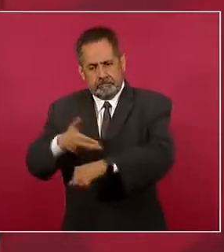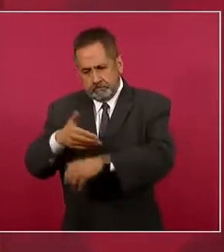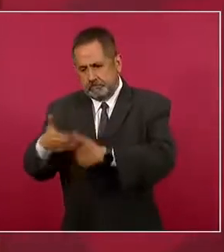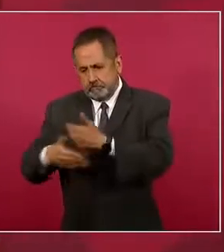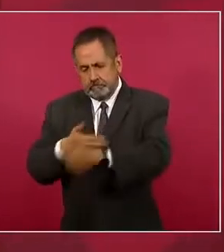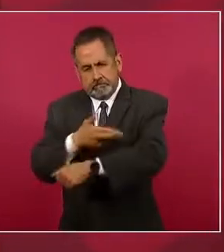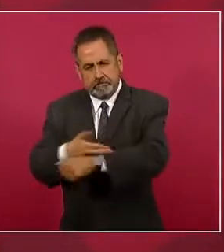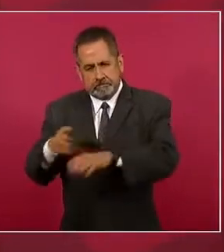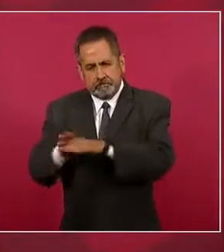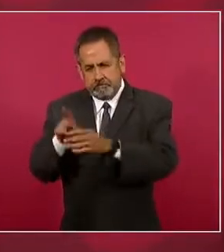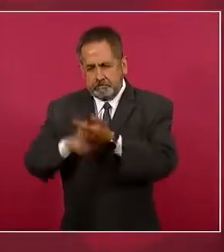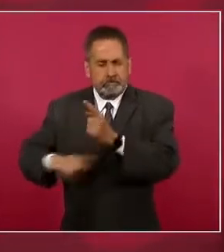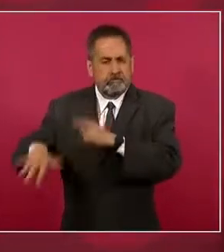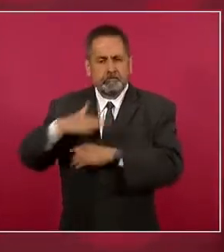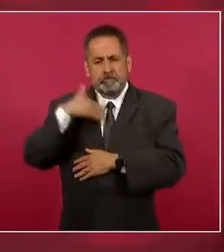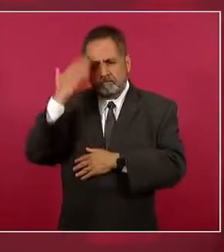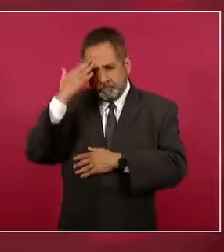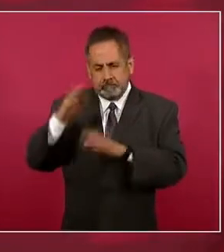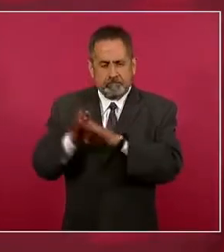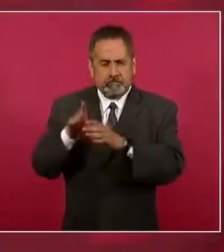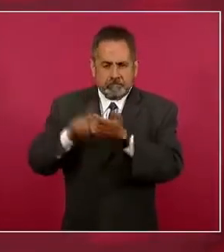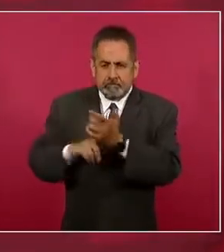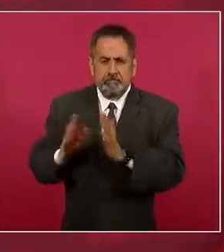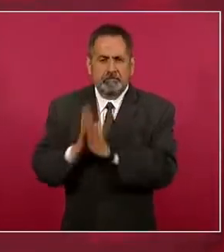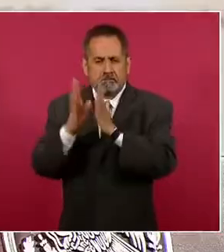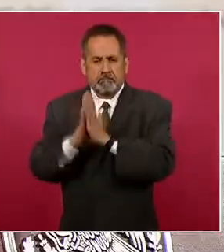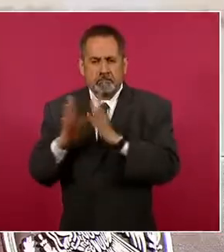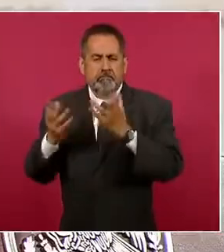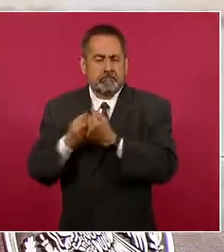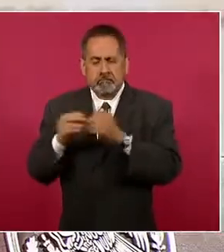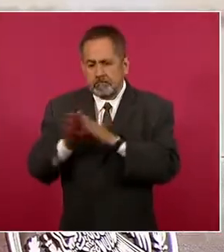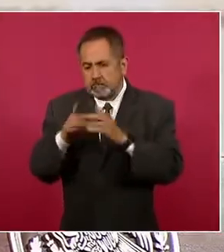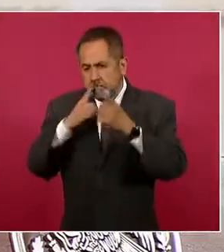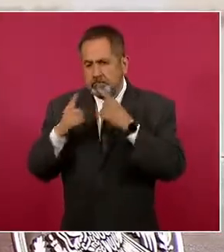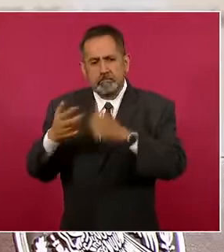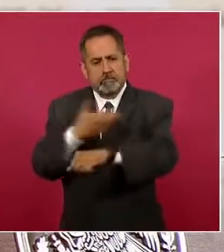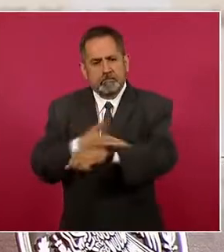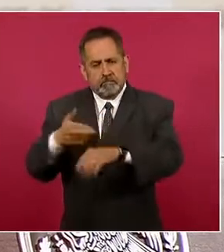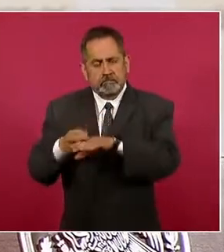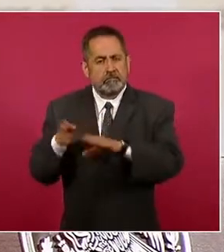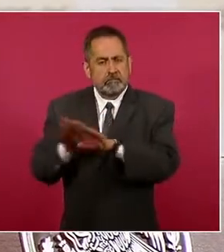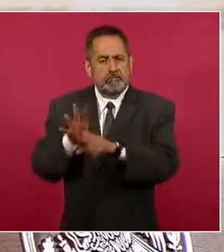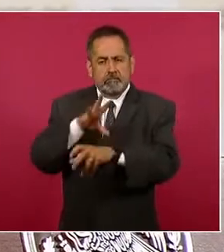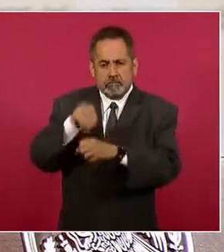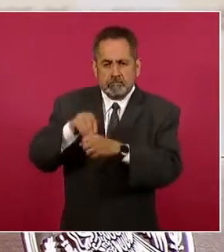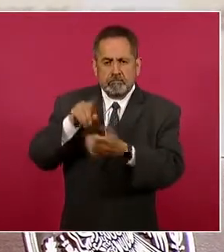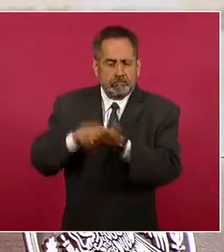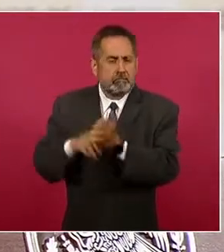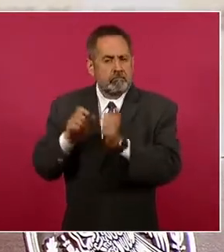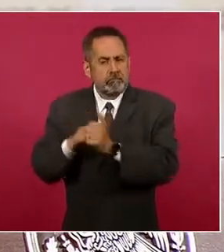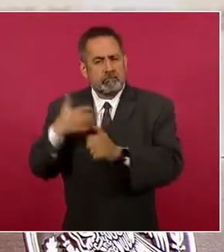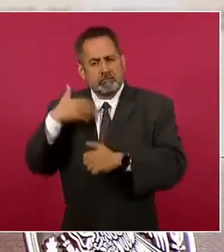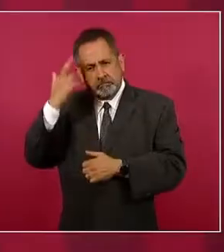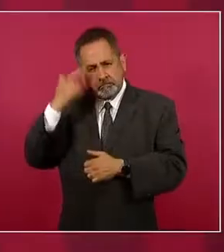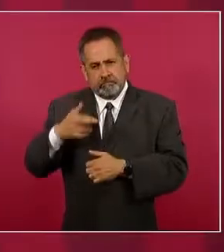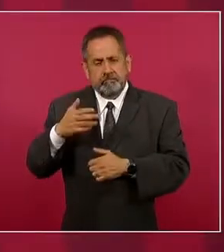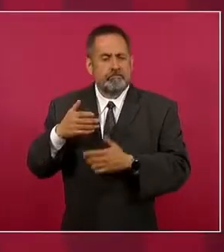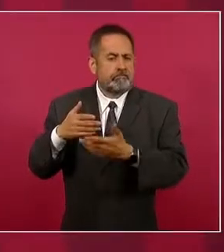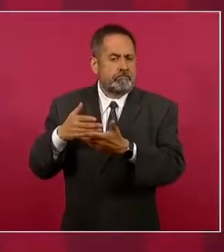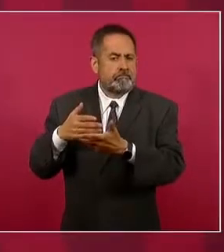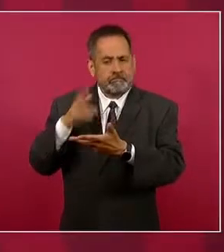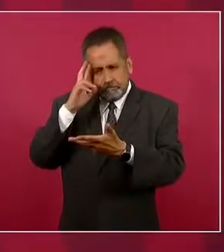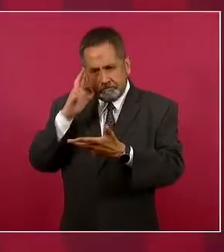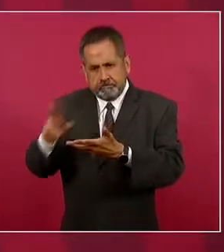nosotros tenemos conocimiento y estamos participando, desde luego respetuosos de las